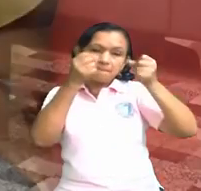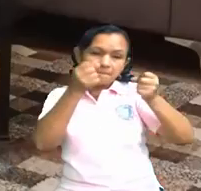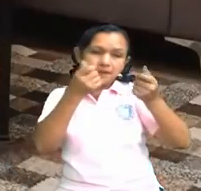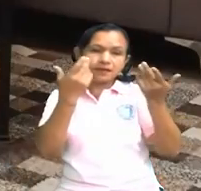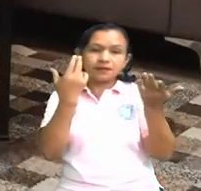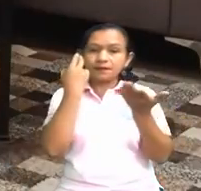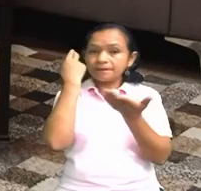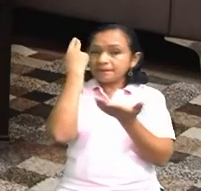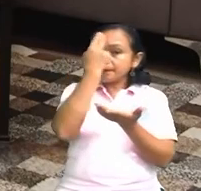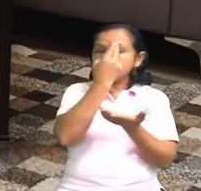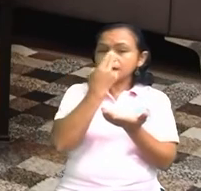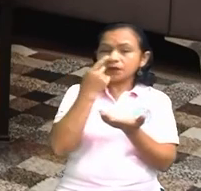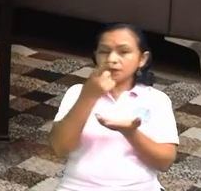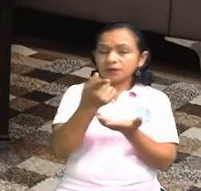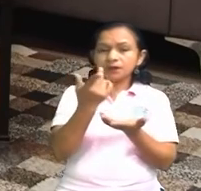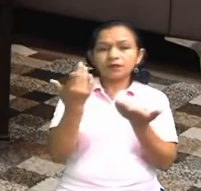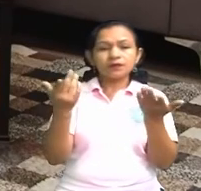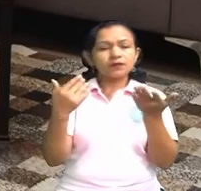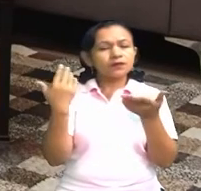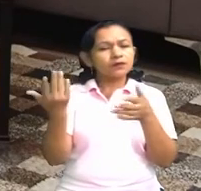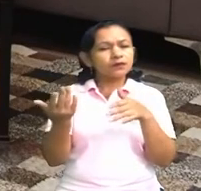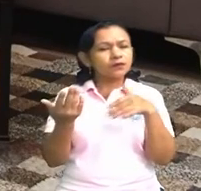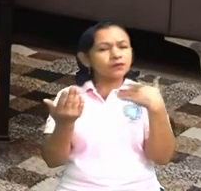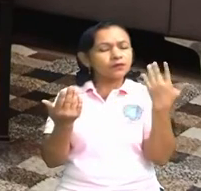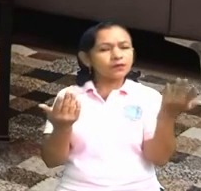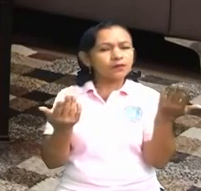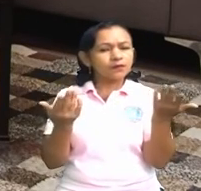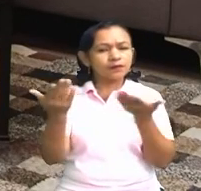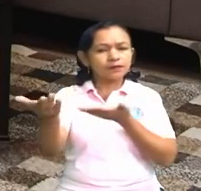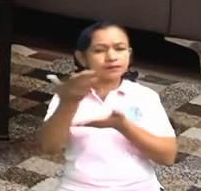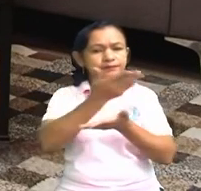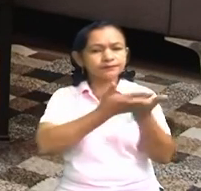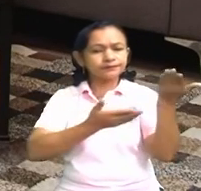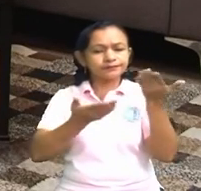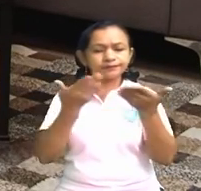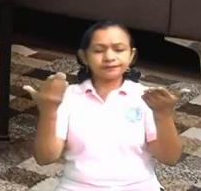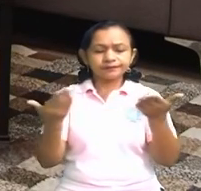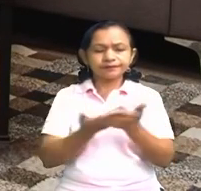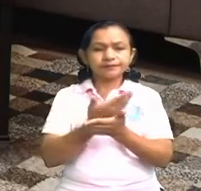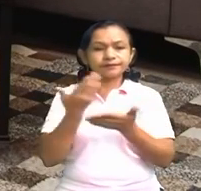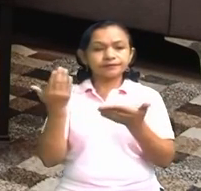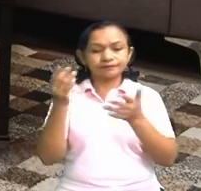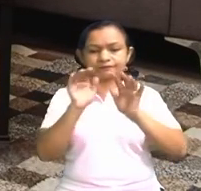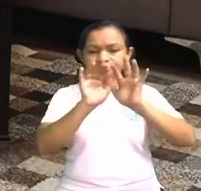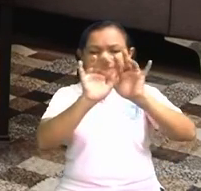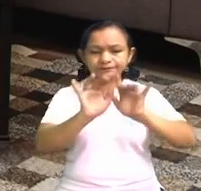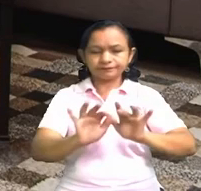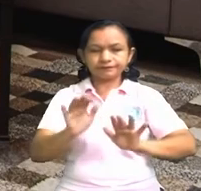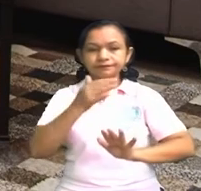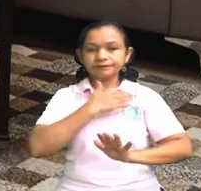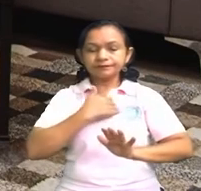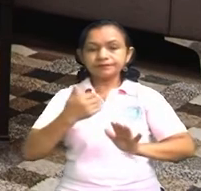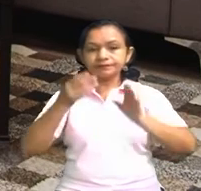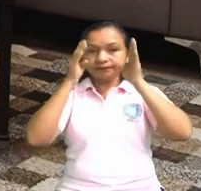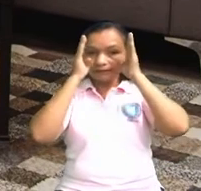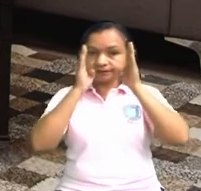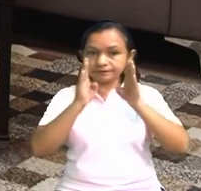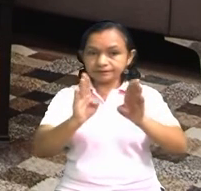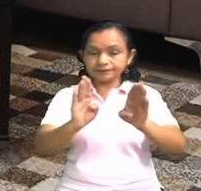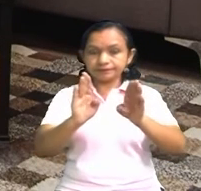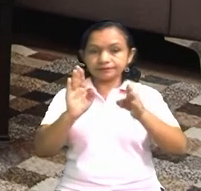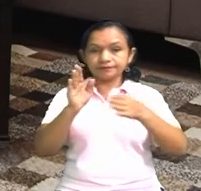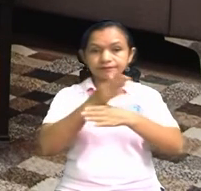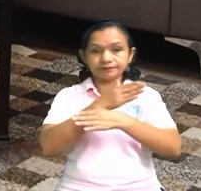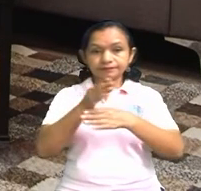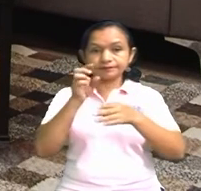Le consulto, a partir de esa transformación, cuáles han sido los procesos de intercambio y el uso de nuevas tecnologías para elevar la calidad de los servicios que prestan las